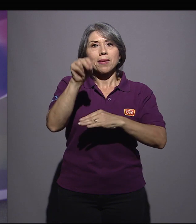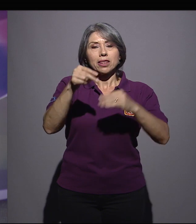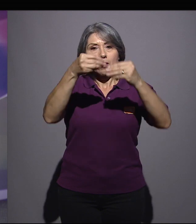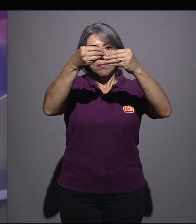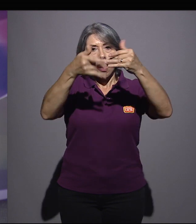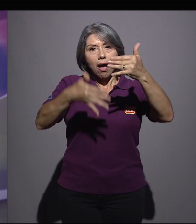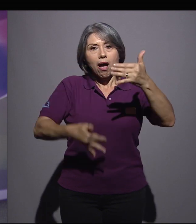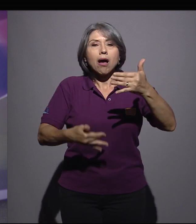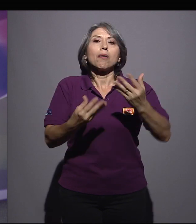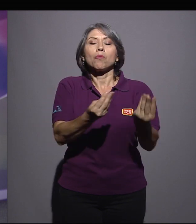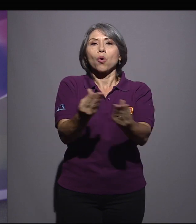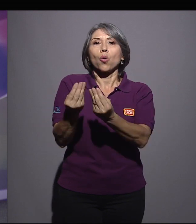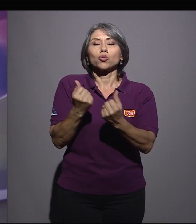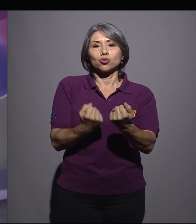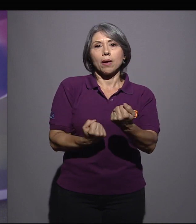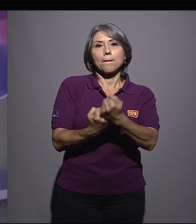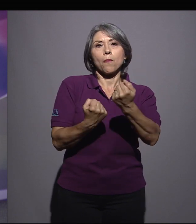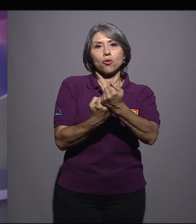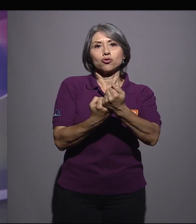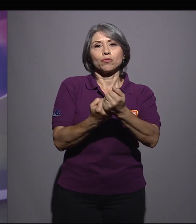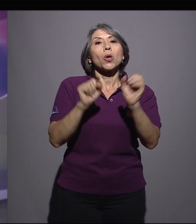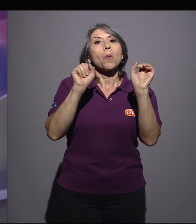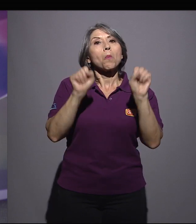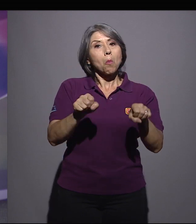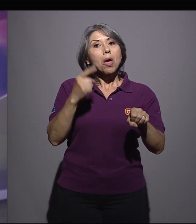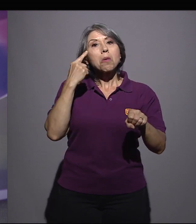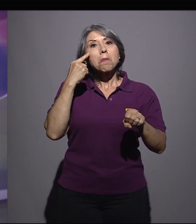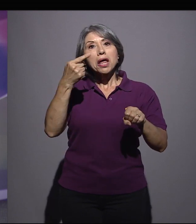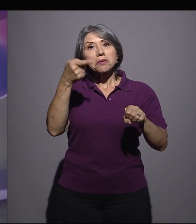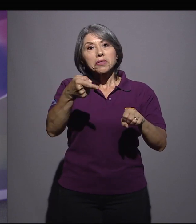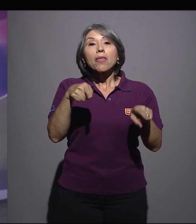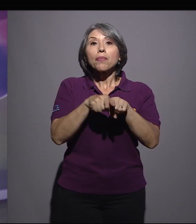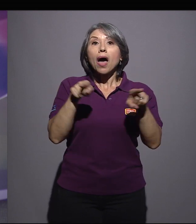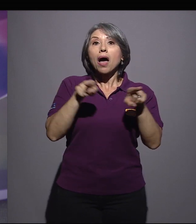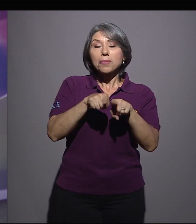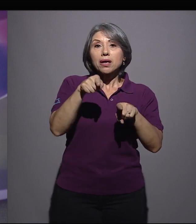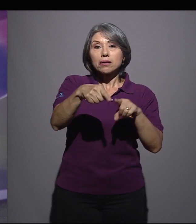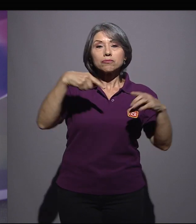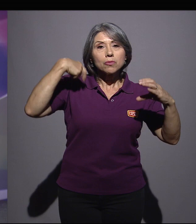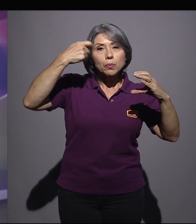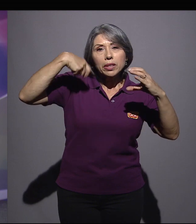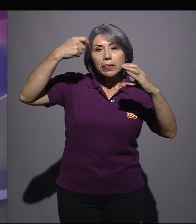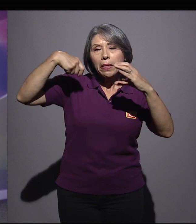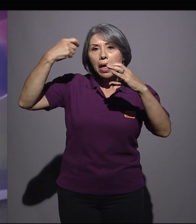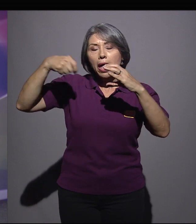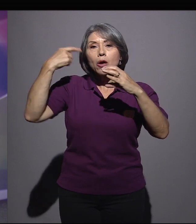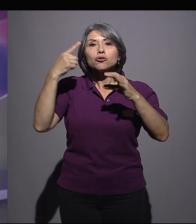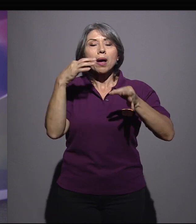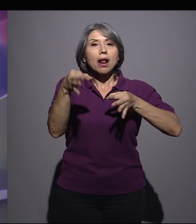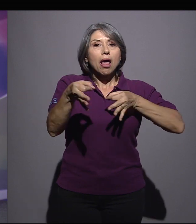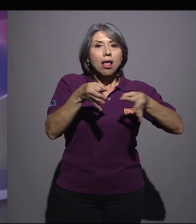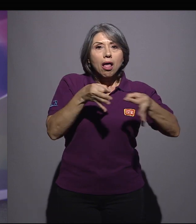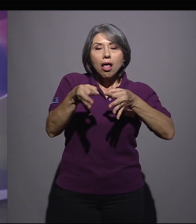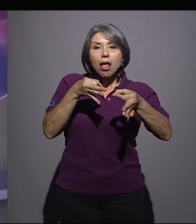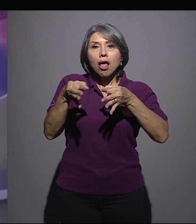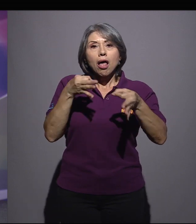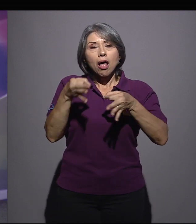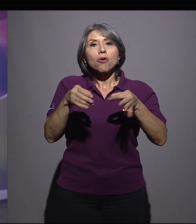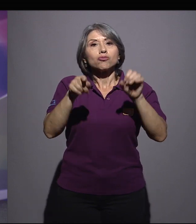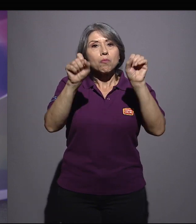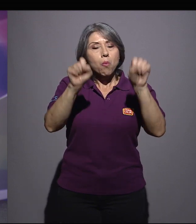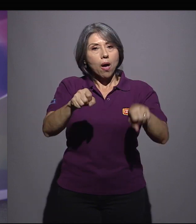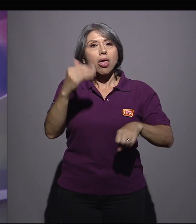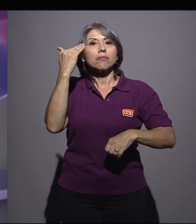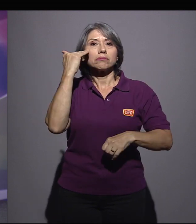los productos de apoyo y ahí pueden ingresar, ver, y también hay videos que ha desarrollado el tribunal para que puedan entrar